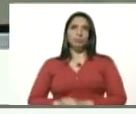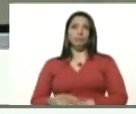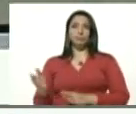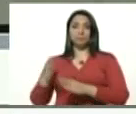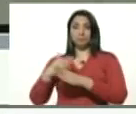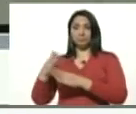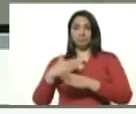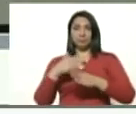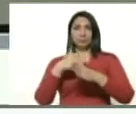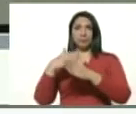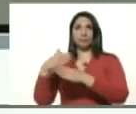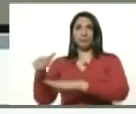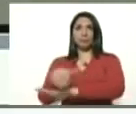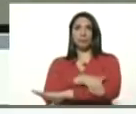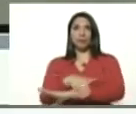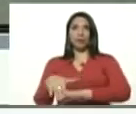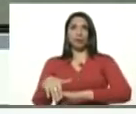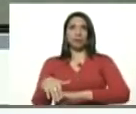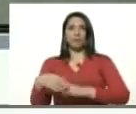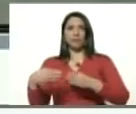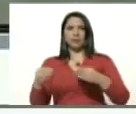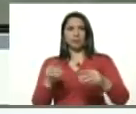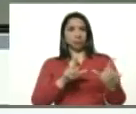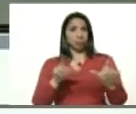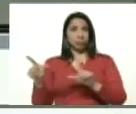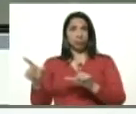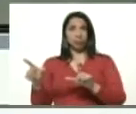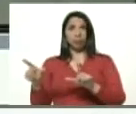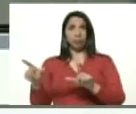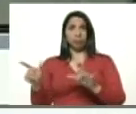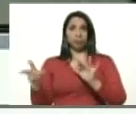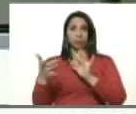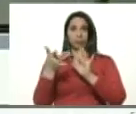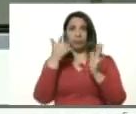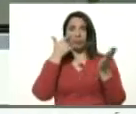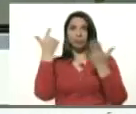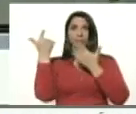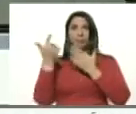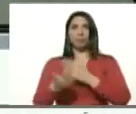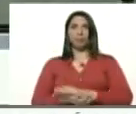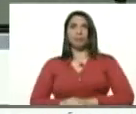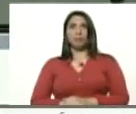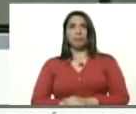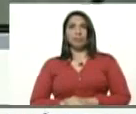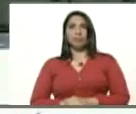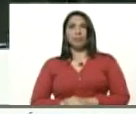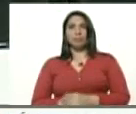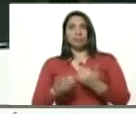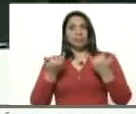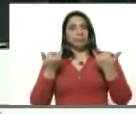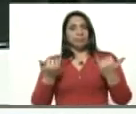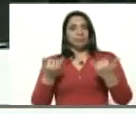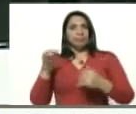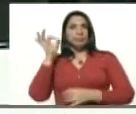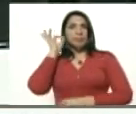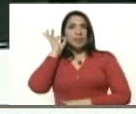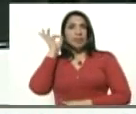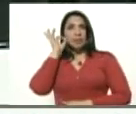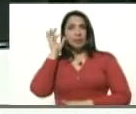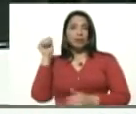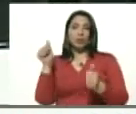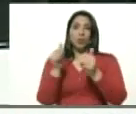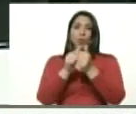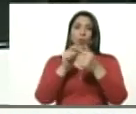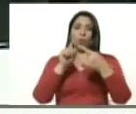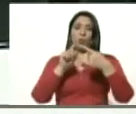compartiendo la calle. Flexibilización. ¿Estamos listos para el pase? Vámonos directo con Erika Faría, con